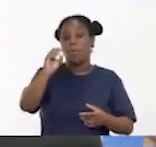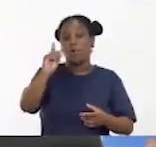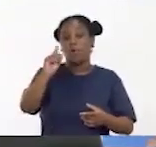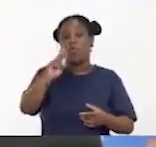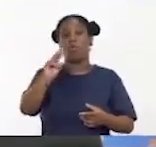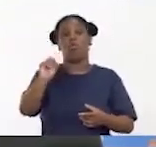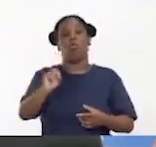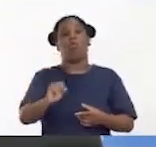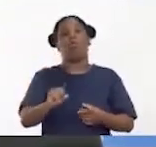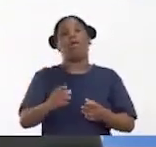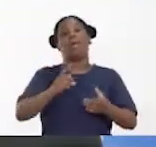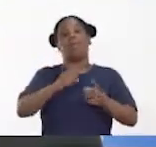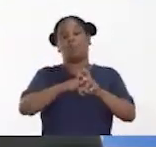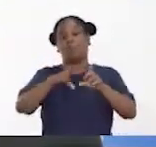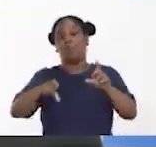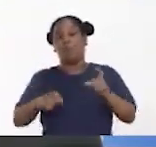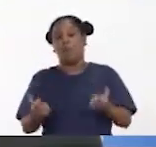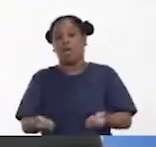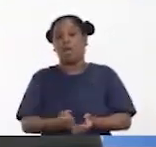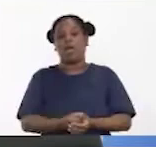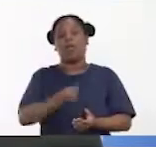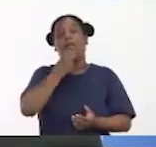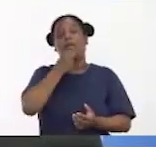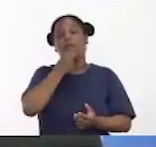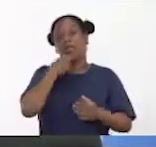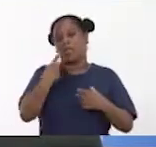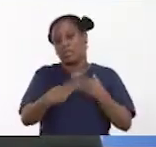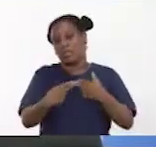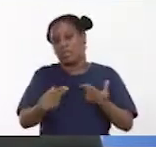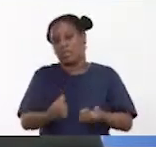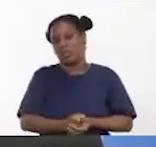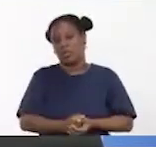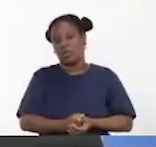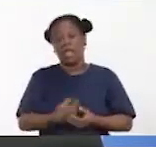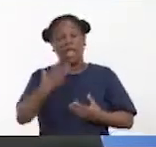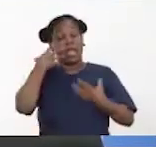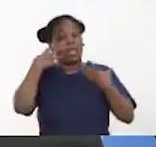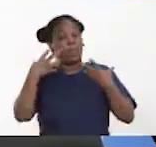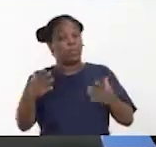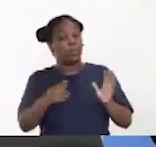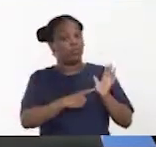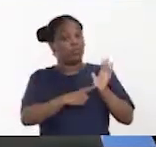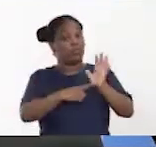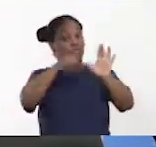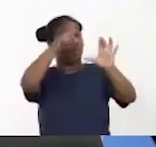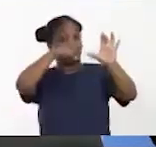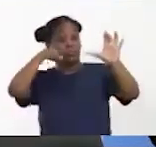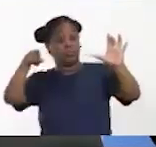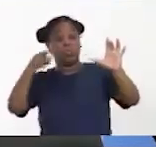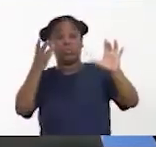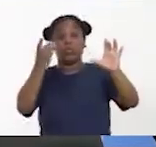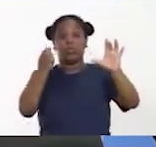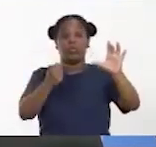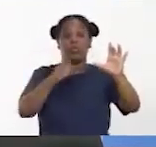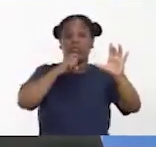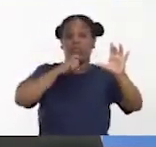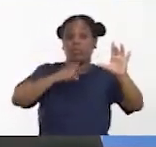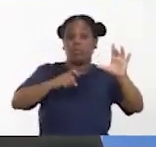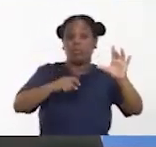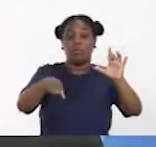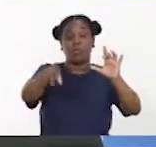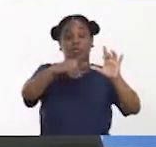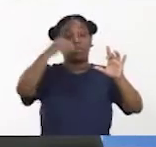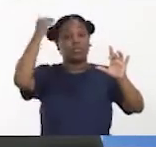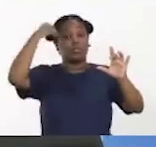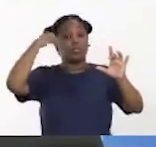el conjugado, ¿de acuerdo? Para poder hacerlo. Es importante también la representación de los números complejos y que